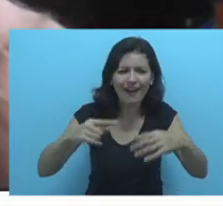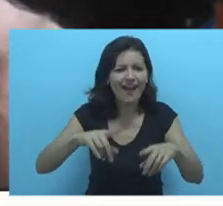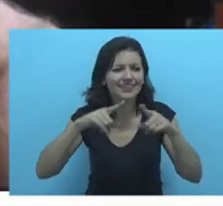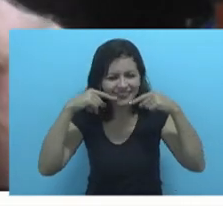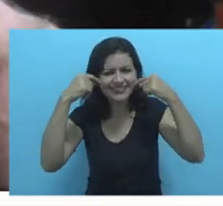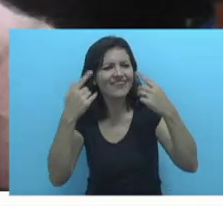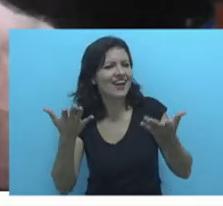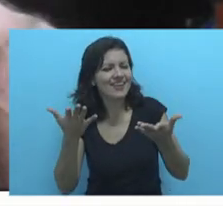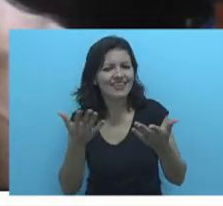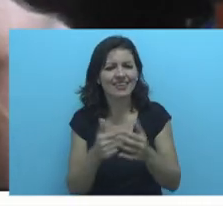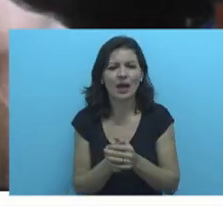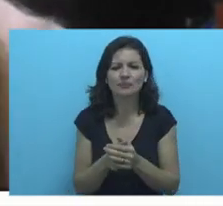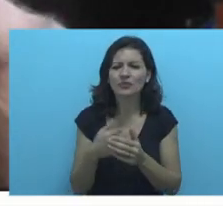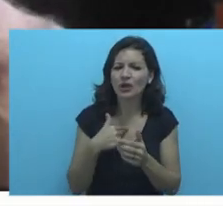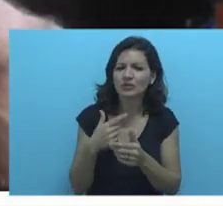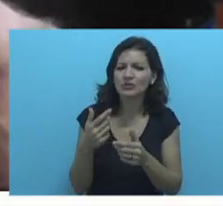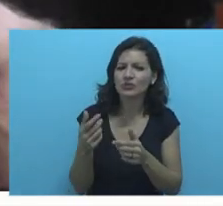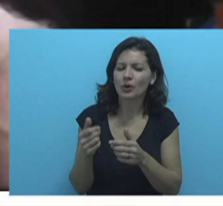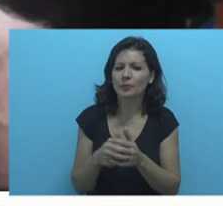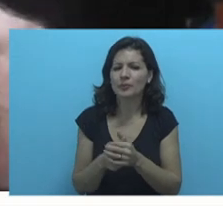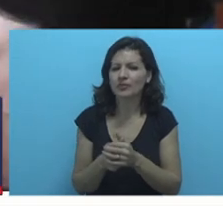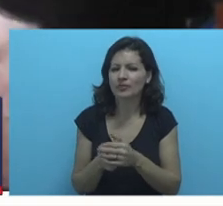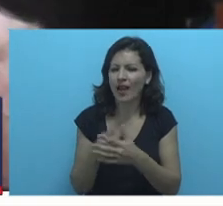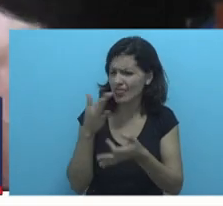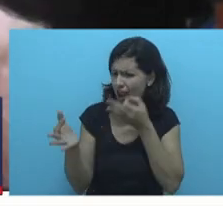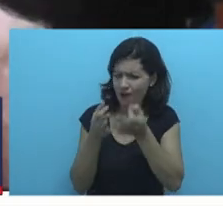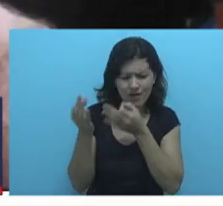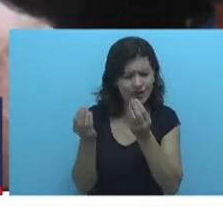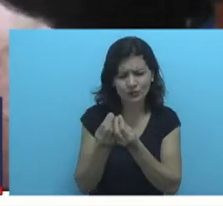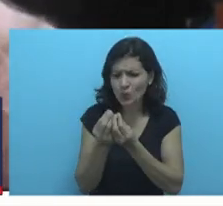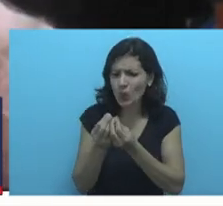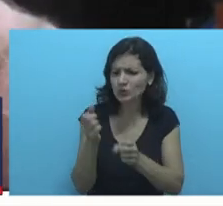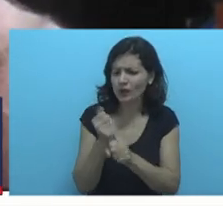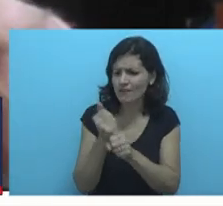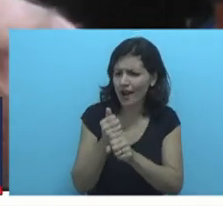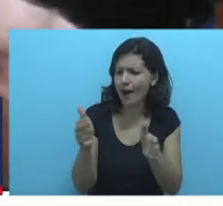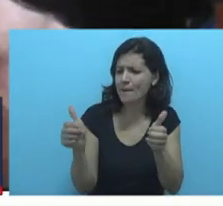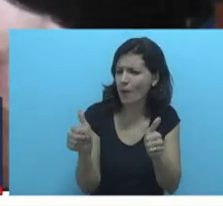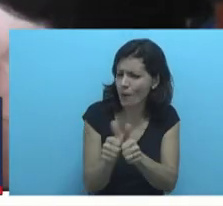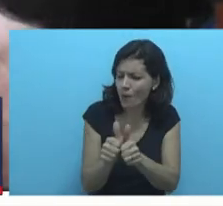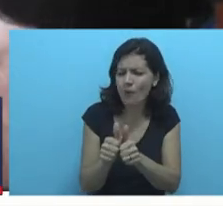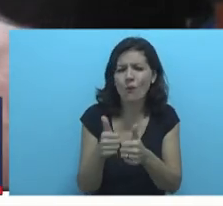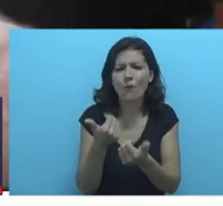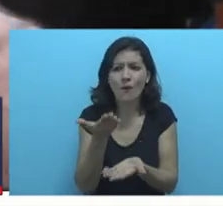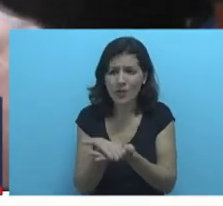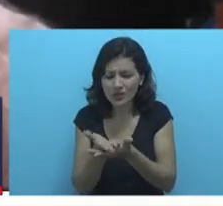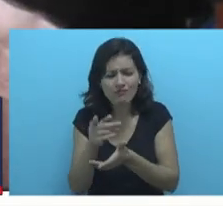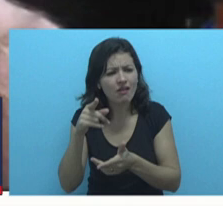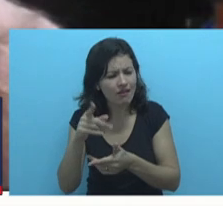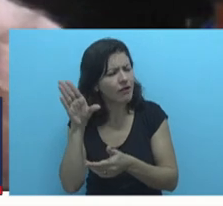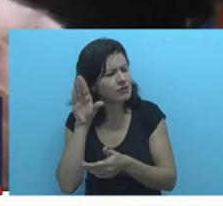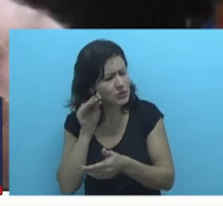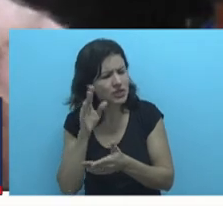compartir reuniones, sentarme muchas veces a una mesa de trabajo con Miguel y sentir que mis propuestas eran escuchadas.